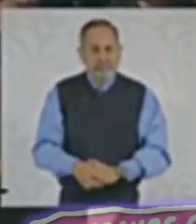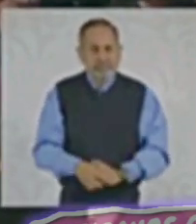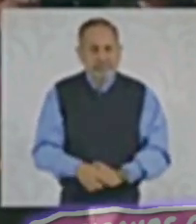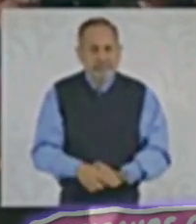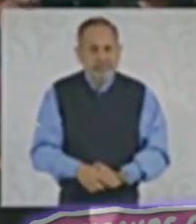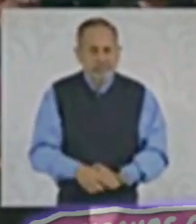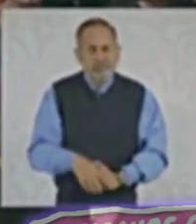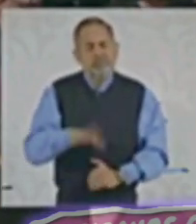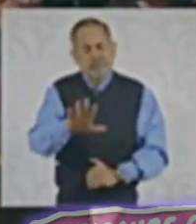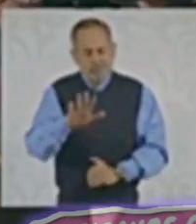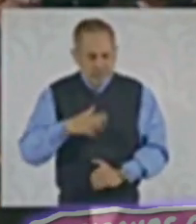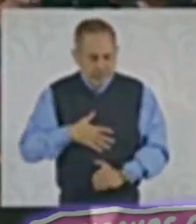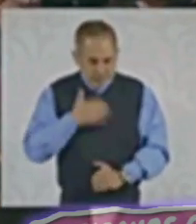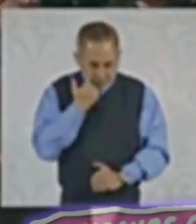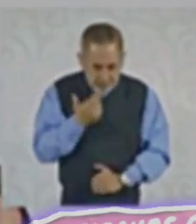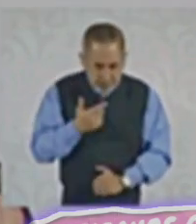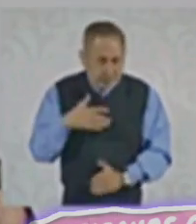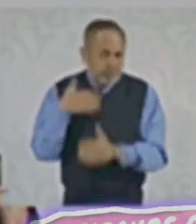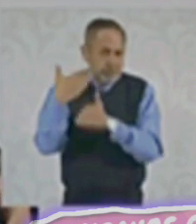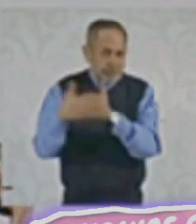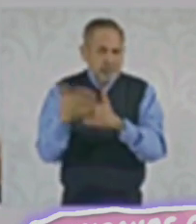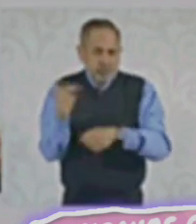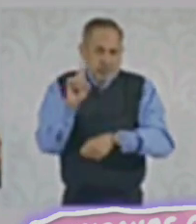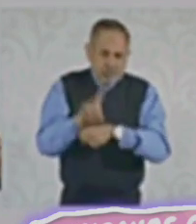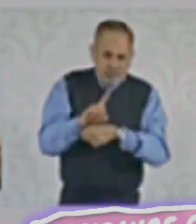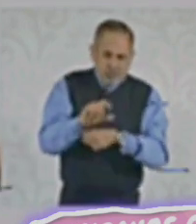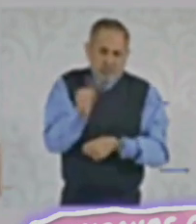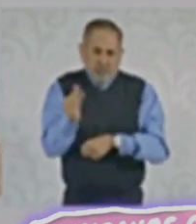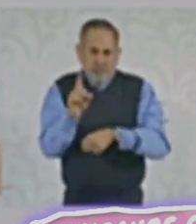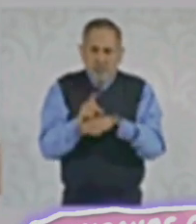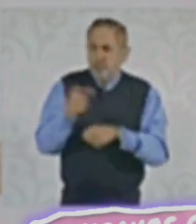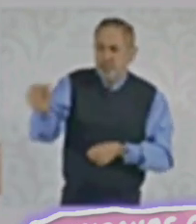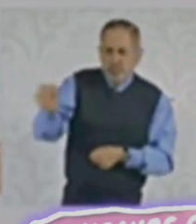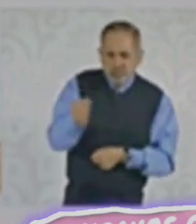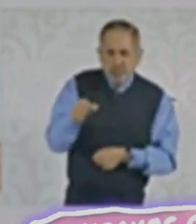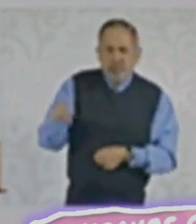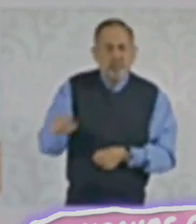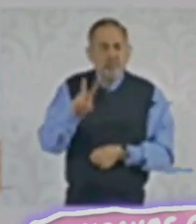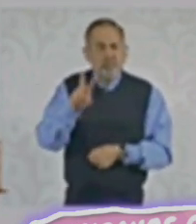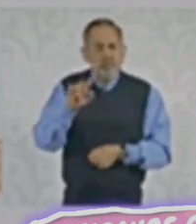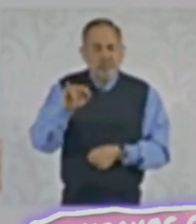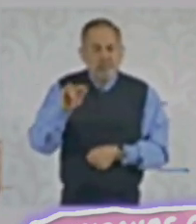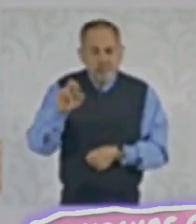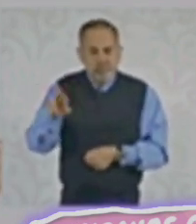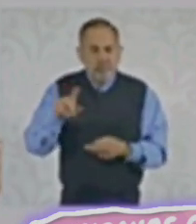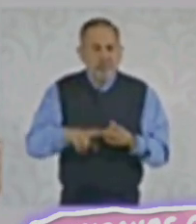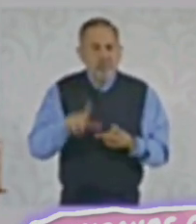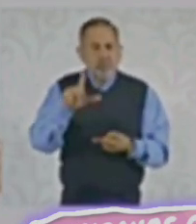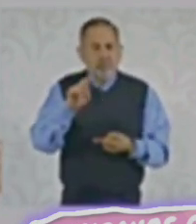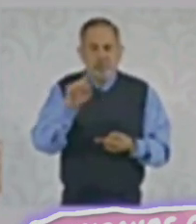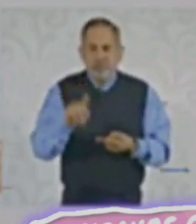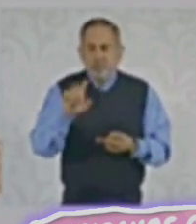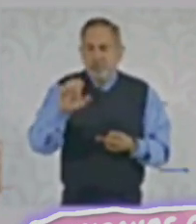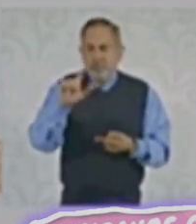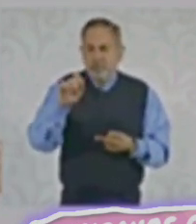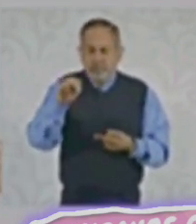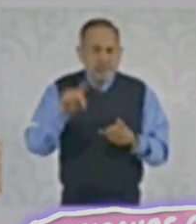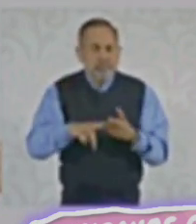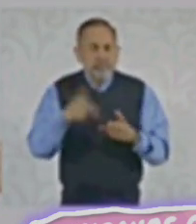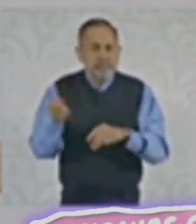otra mañanera viene Víctor, Luz Helena, el secretario de Hacienda.